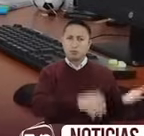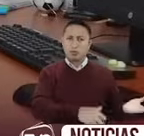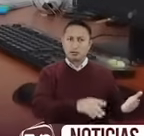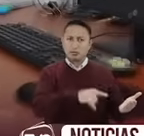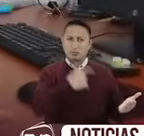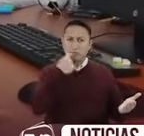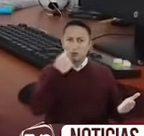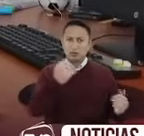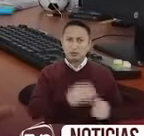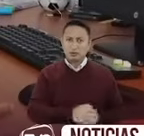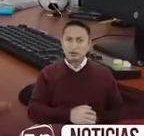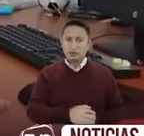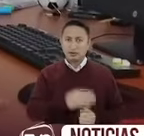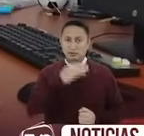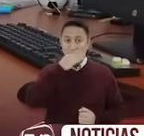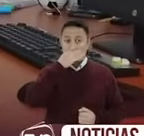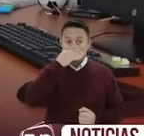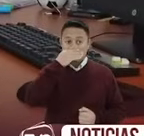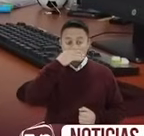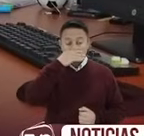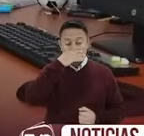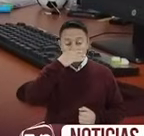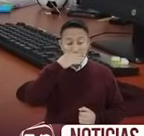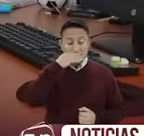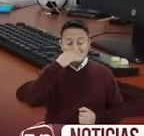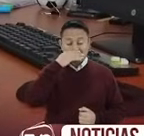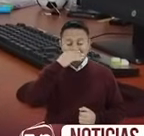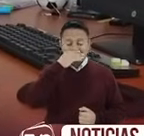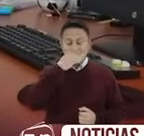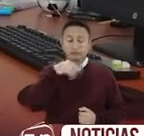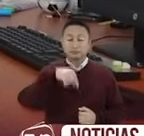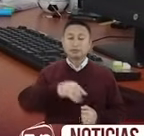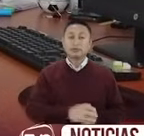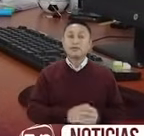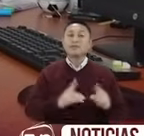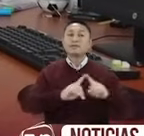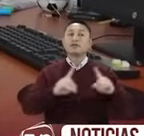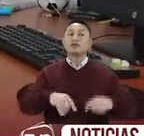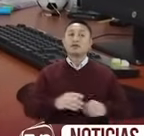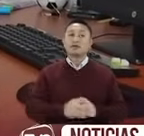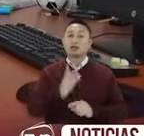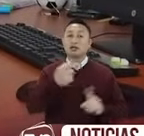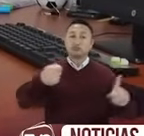quien presentaba varias heridas producidas